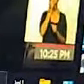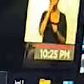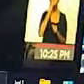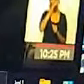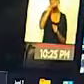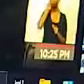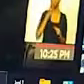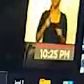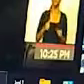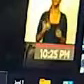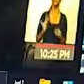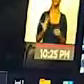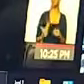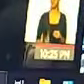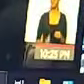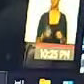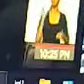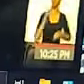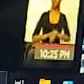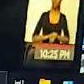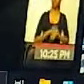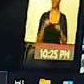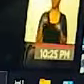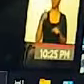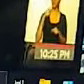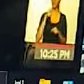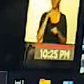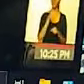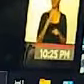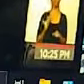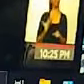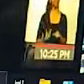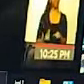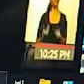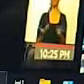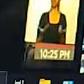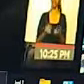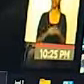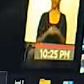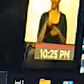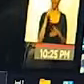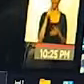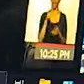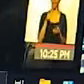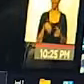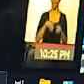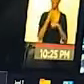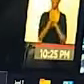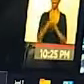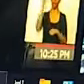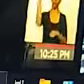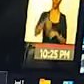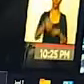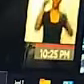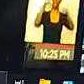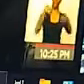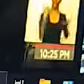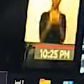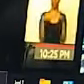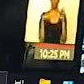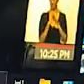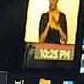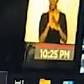encarcelada. Le salieron gusanos a la guayaba, así que se te está cayendo el plan de aquí al martes. Cuidado, se te